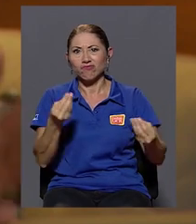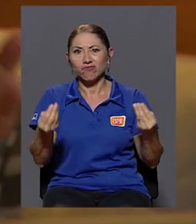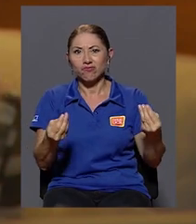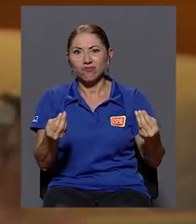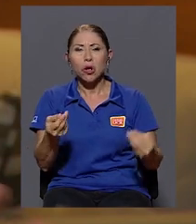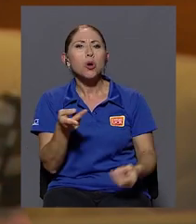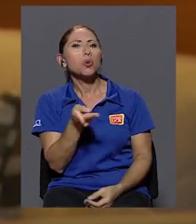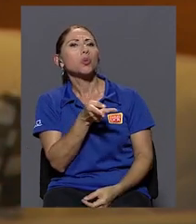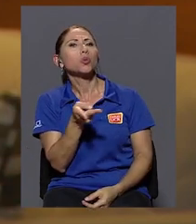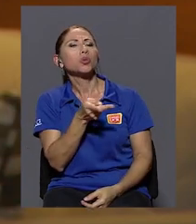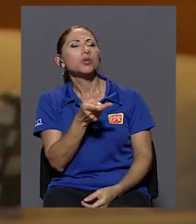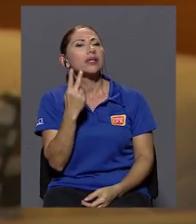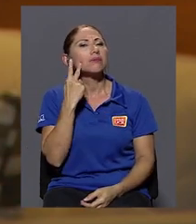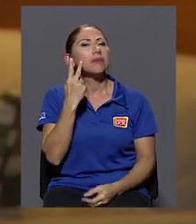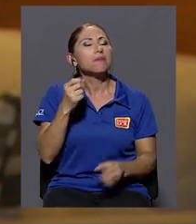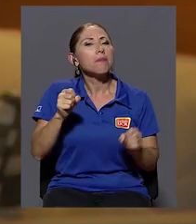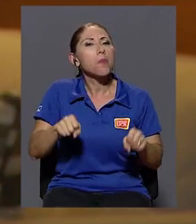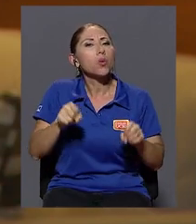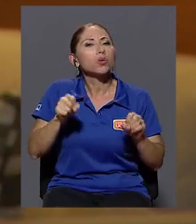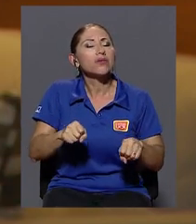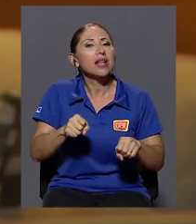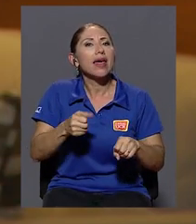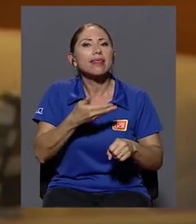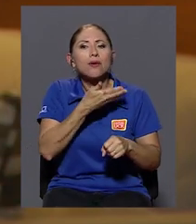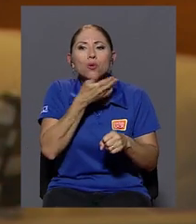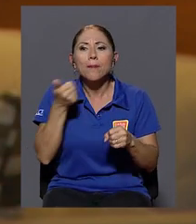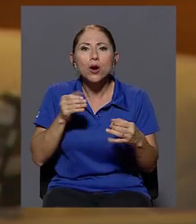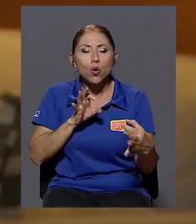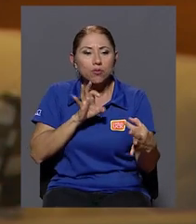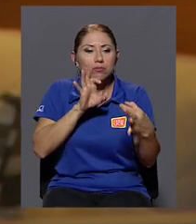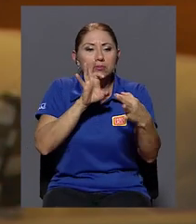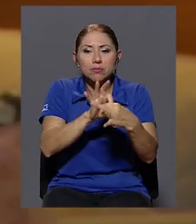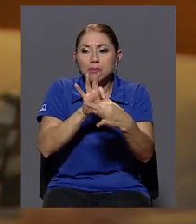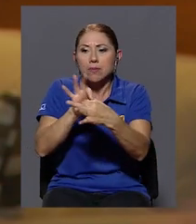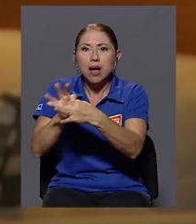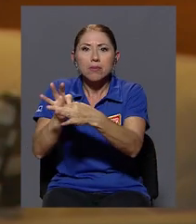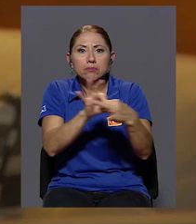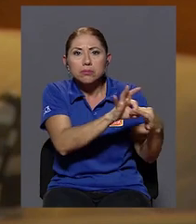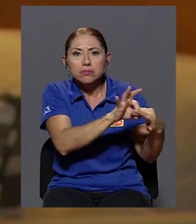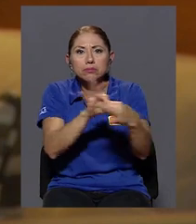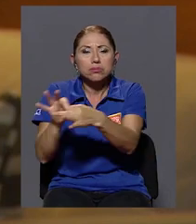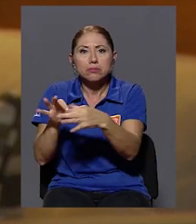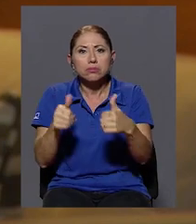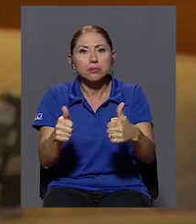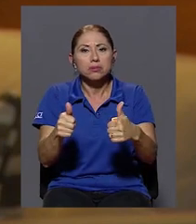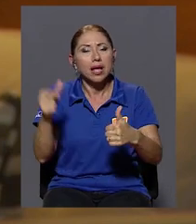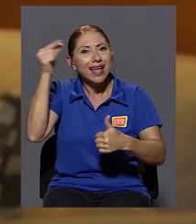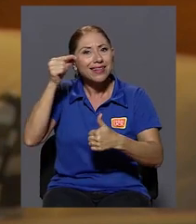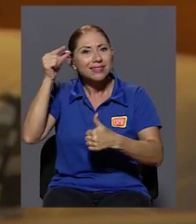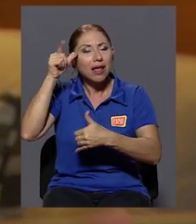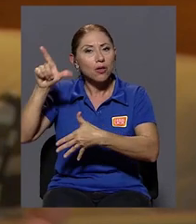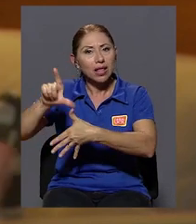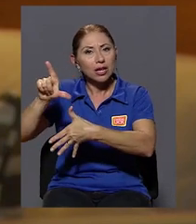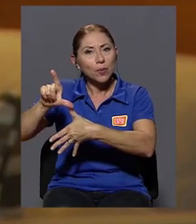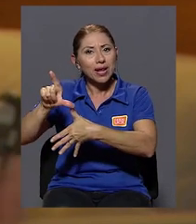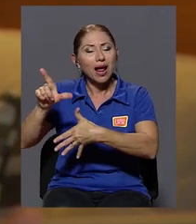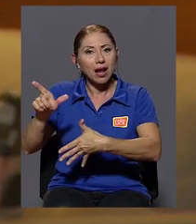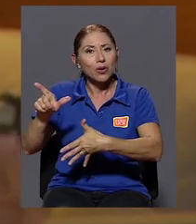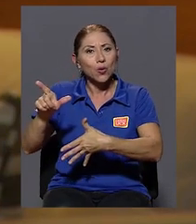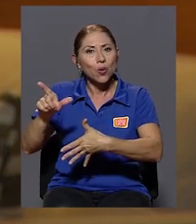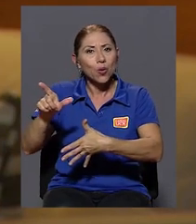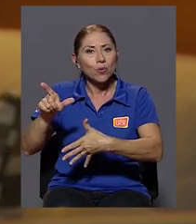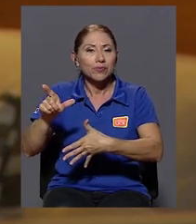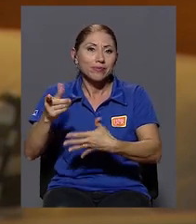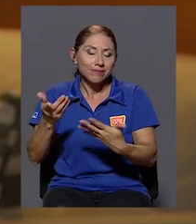¿Cómo ven ustedes la posibilidad de una mejor articulación? El Estado latinoamericano